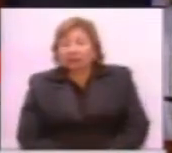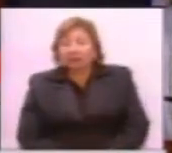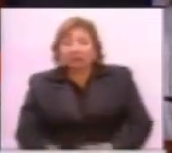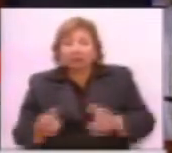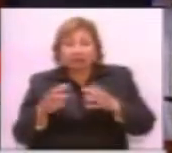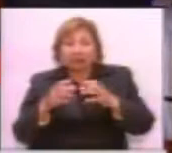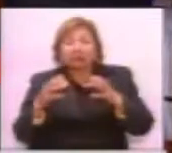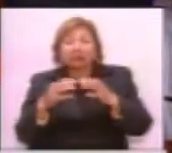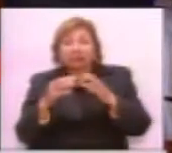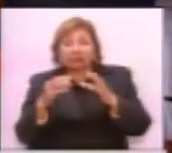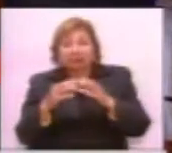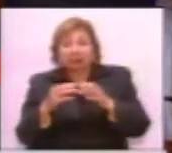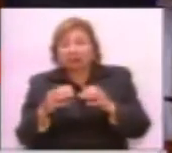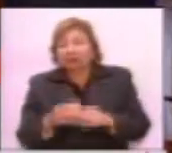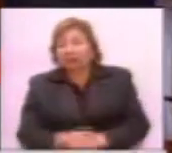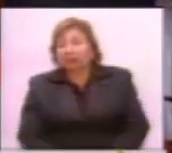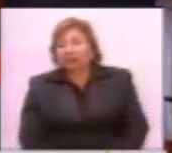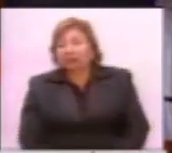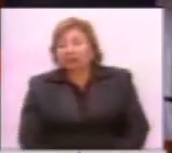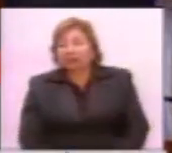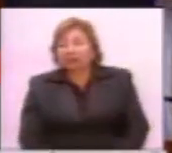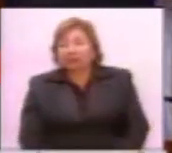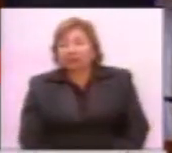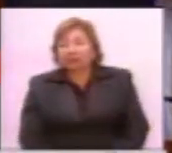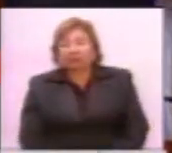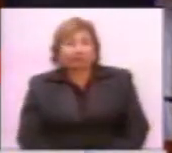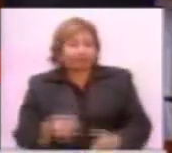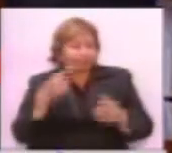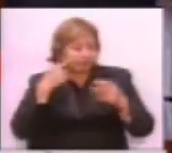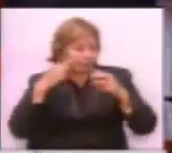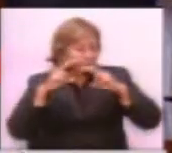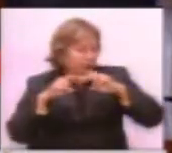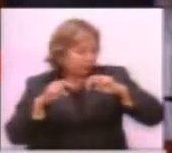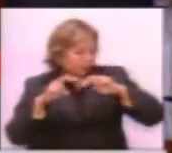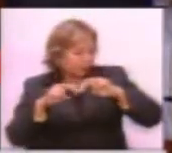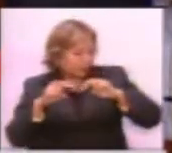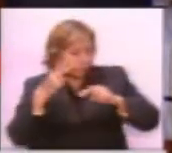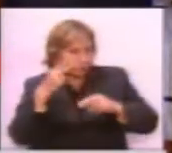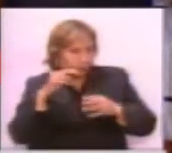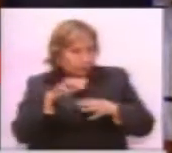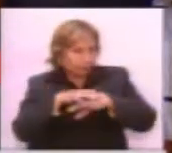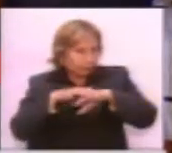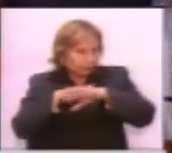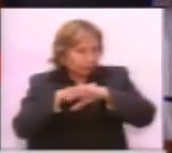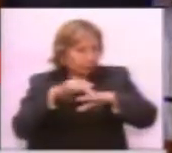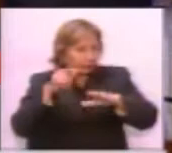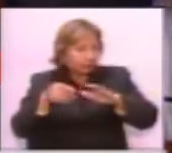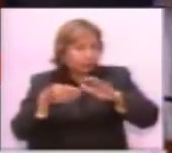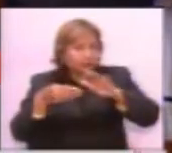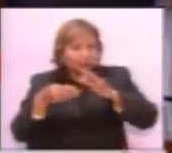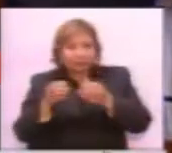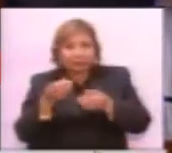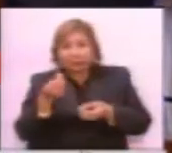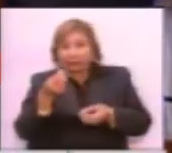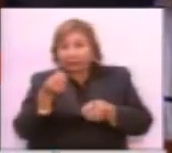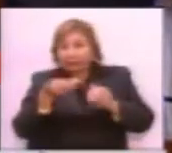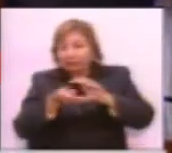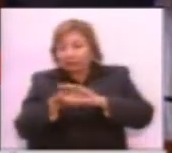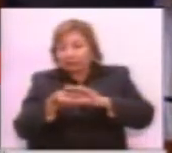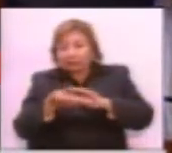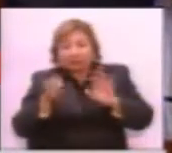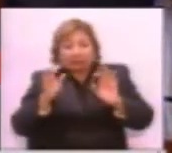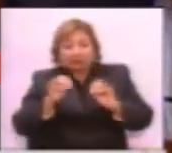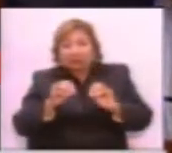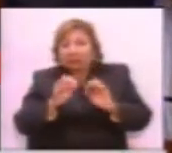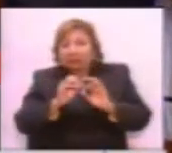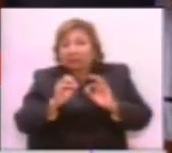de Constitución. Es decir, investigar a los lavadores de dinero, por ejemplo. Pero acá no se pone